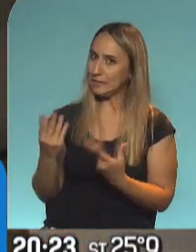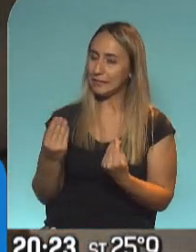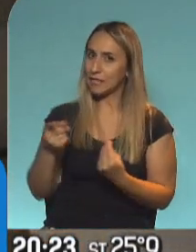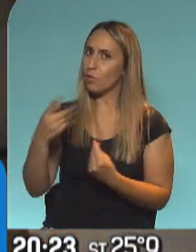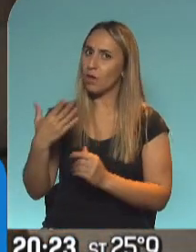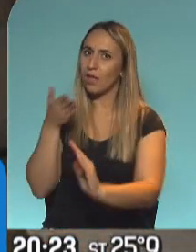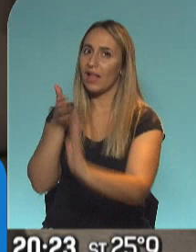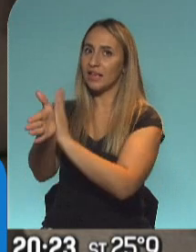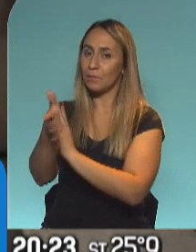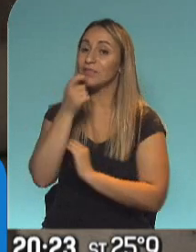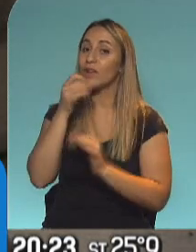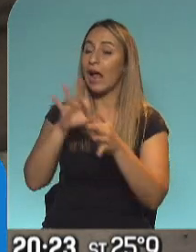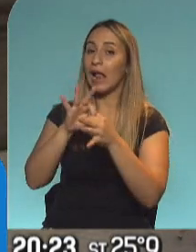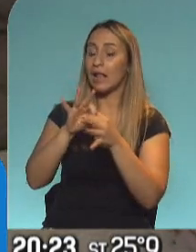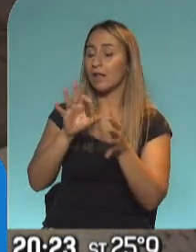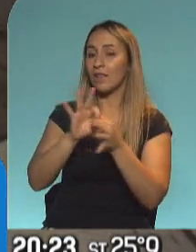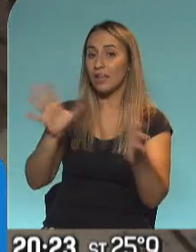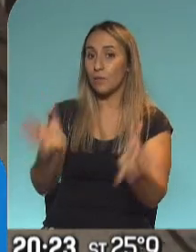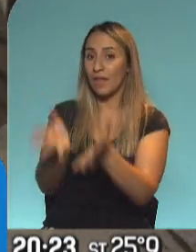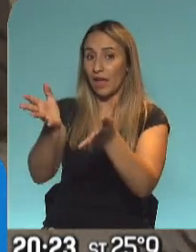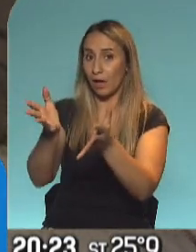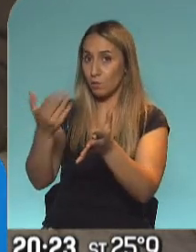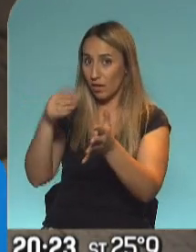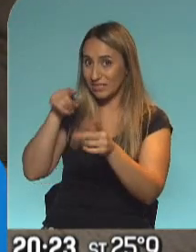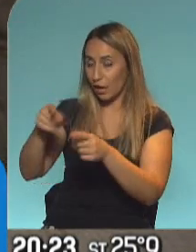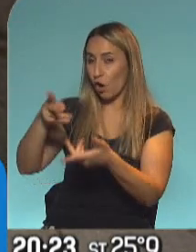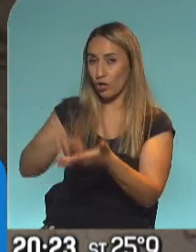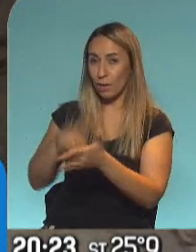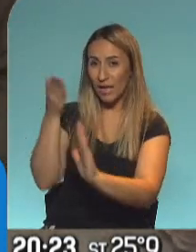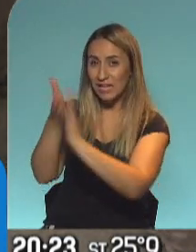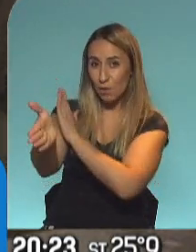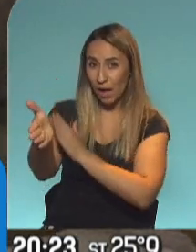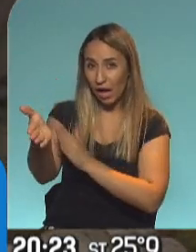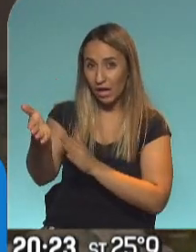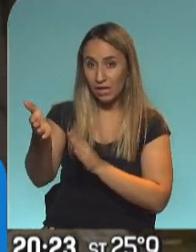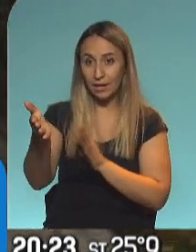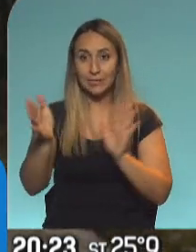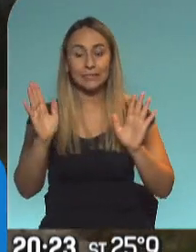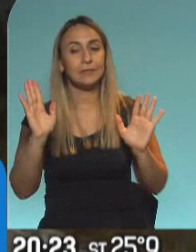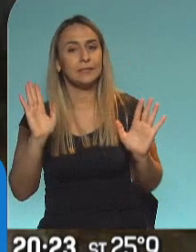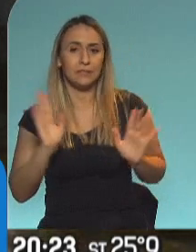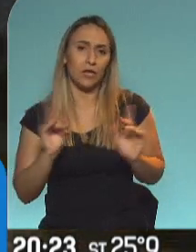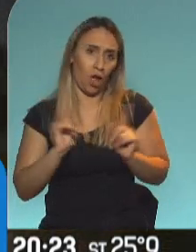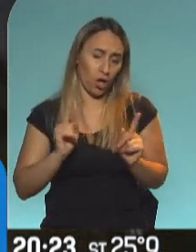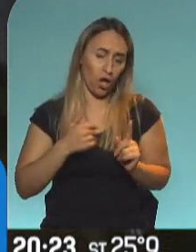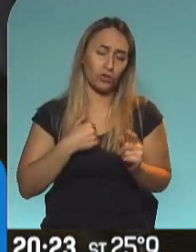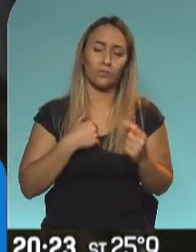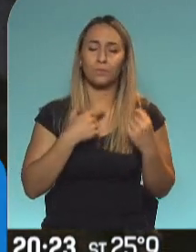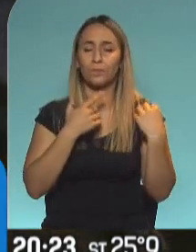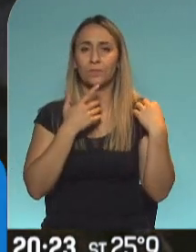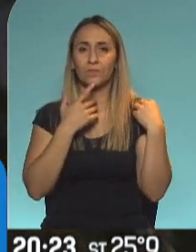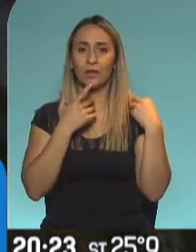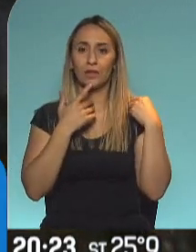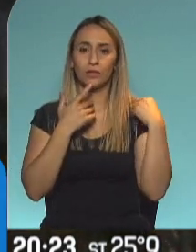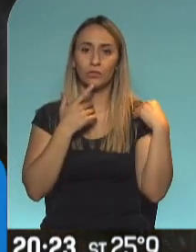a fugar en el caso de que quede en libertad? ¿Que se llega a qué, perdón? Que se puede volver a fugar. No. Yo lo que entiendo es que, a ver,